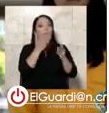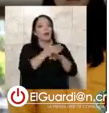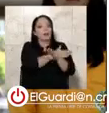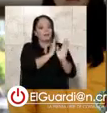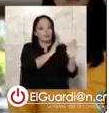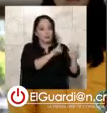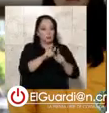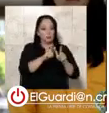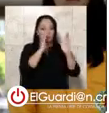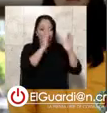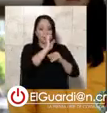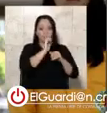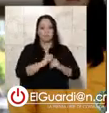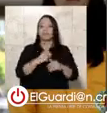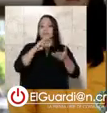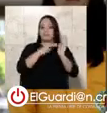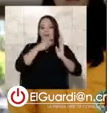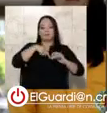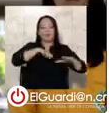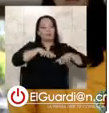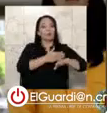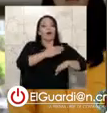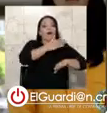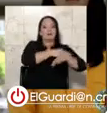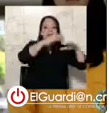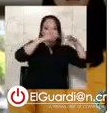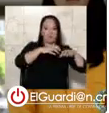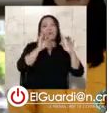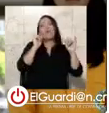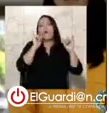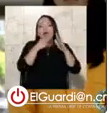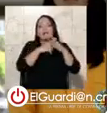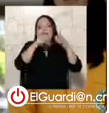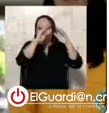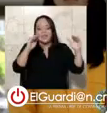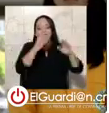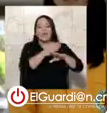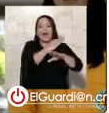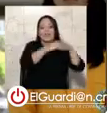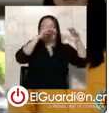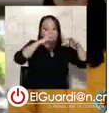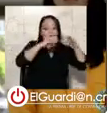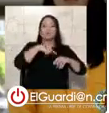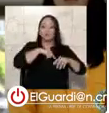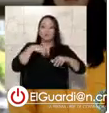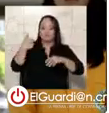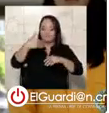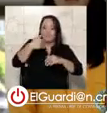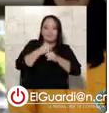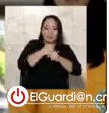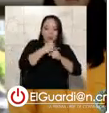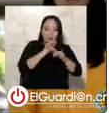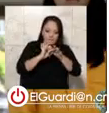Sí, estamos actuando antes de que llueva, estamos reparando el techo, ya cuando llueve es muy tarde. Así es que estamos actuando desde hace rato